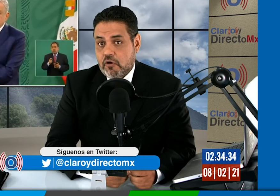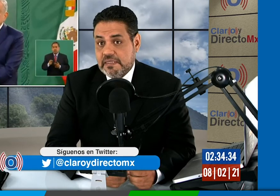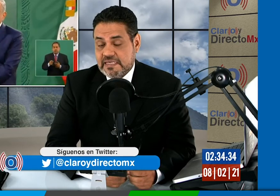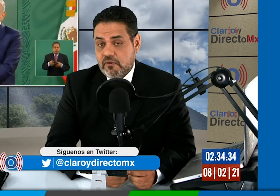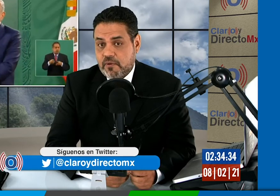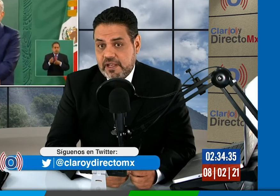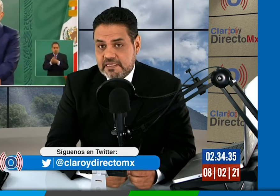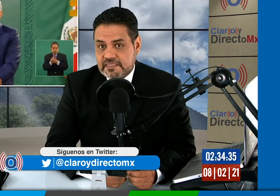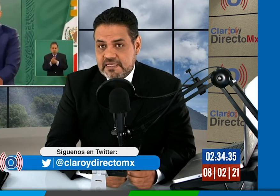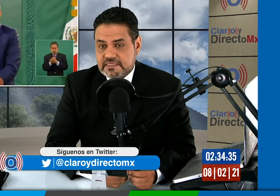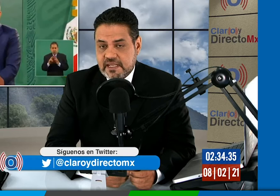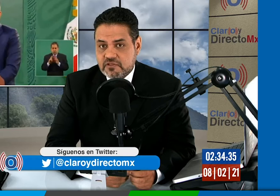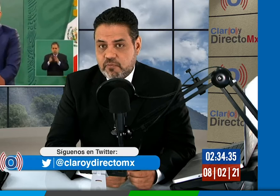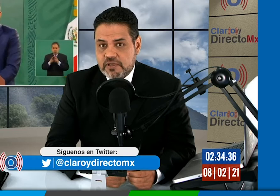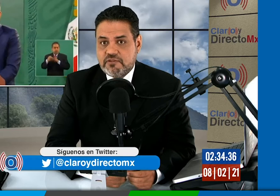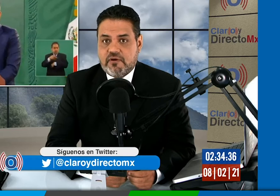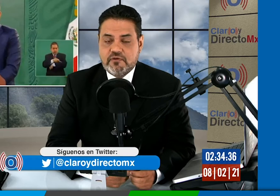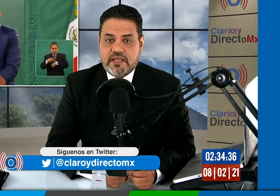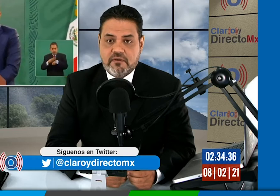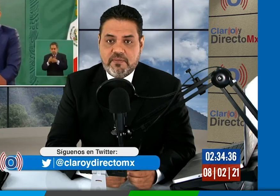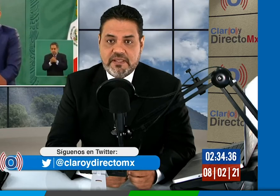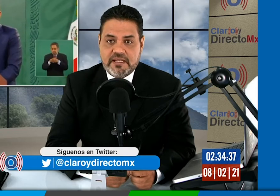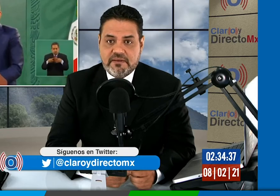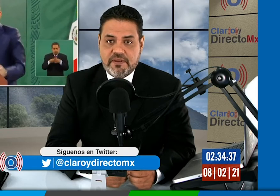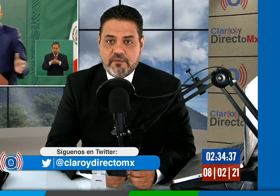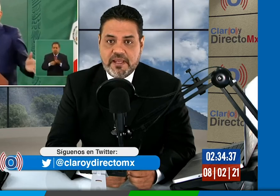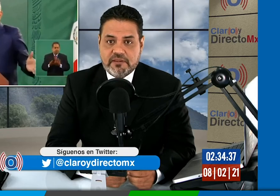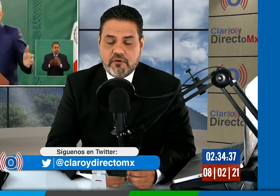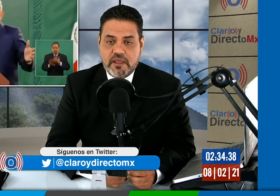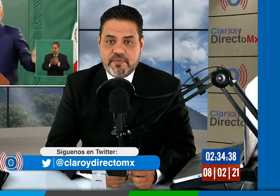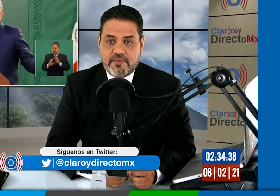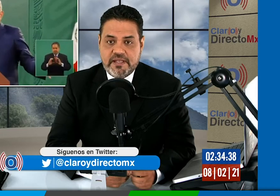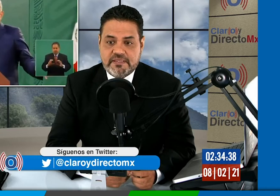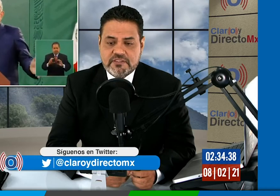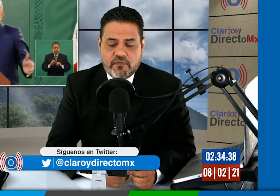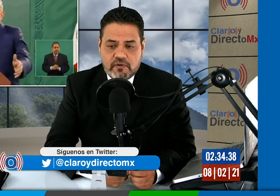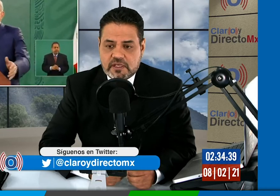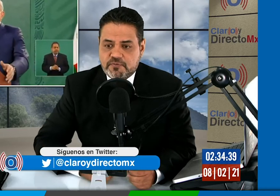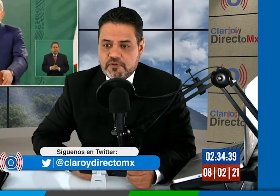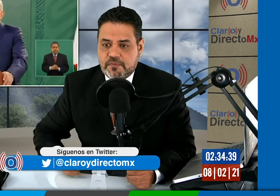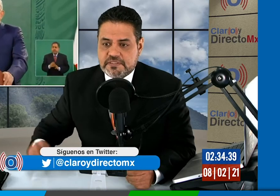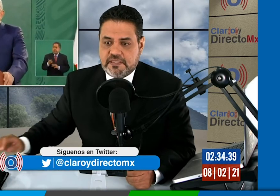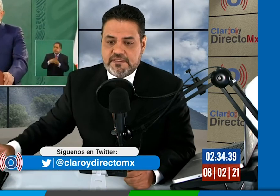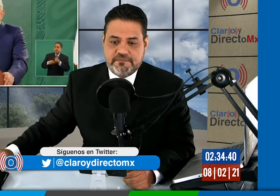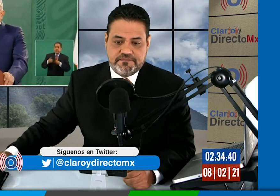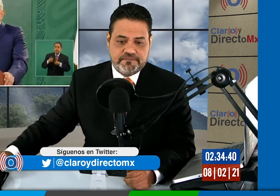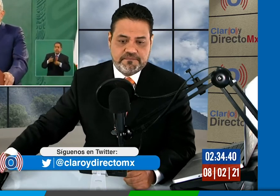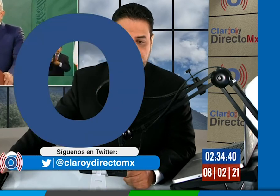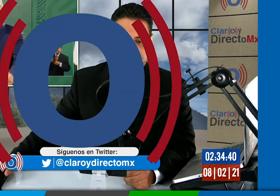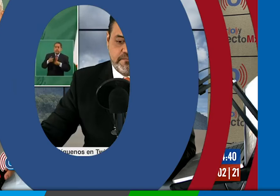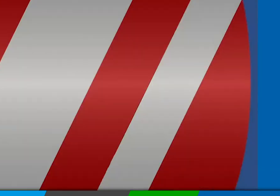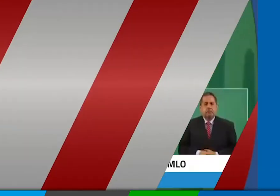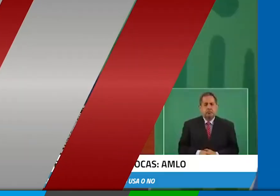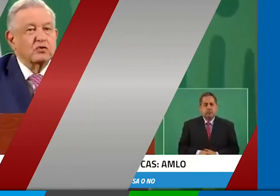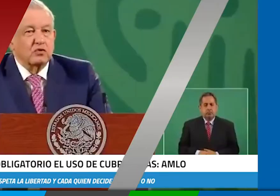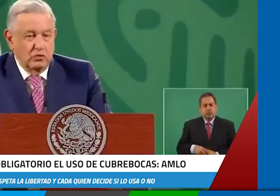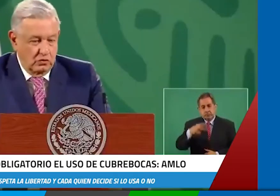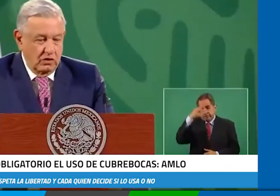comenzando por él si él estaría dispuesto a usarlo de manera también obligatoria y peruana esto fue lo que respondió el presidente